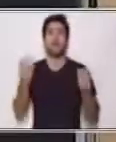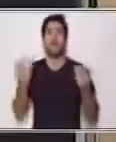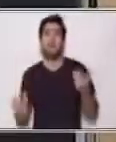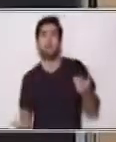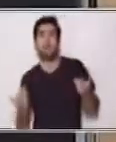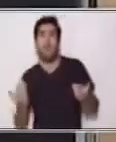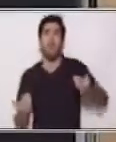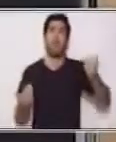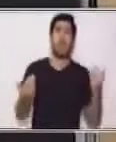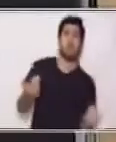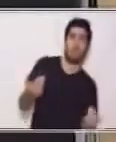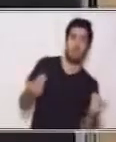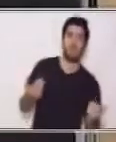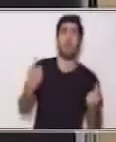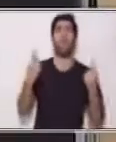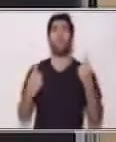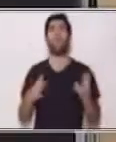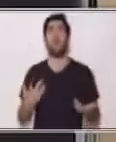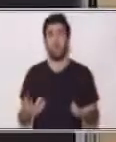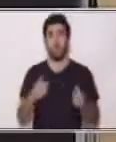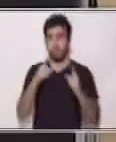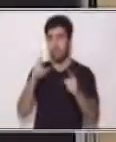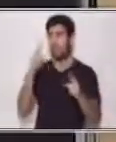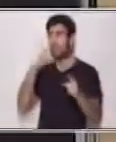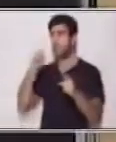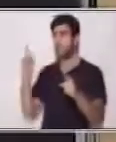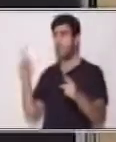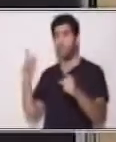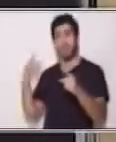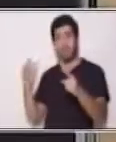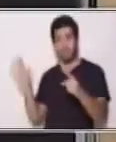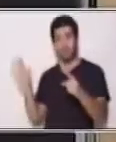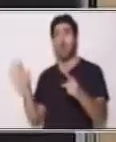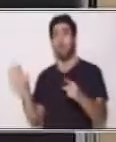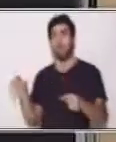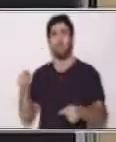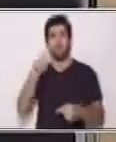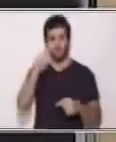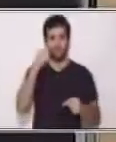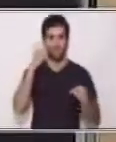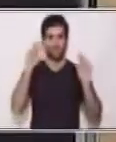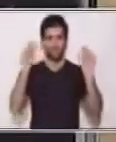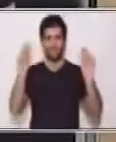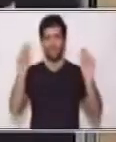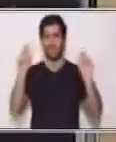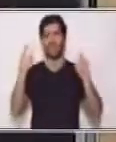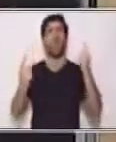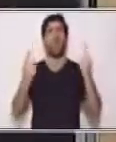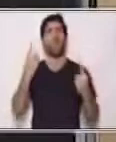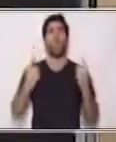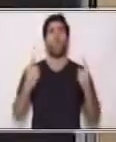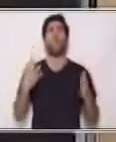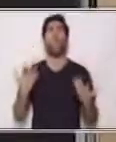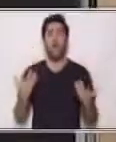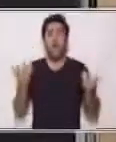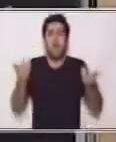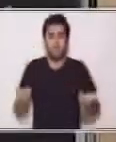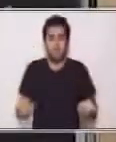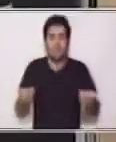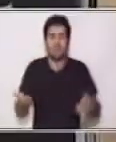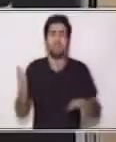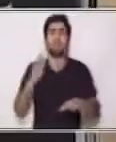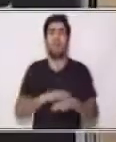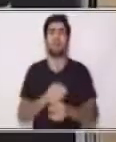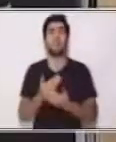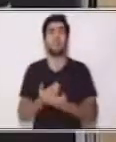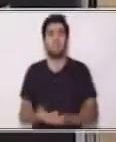bien. Ya que observaste ambas piedras, ¿cuál crees tú que tiene mayor peso o mayor volumen o más? ¿Cuál crees